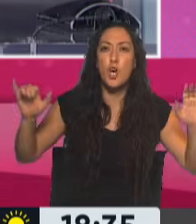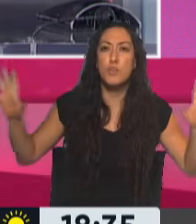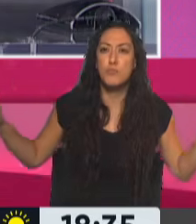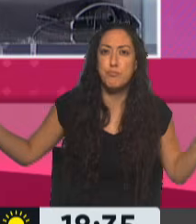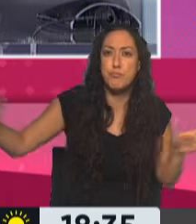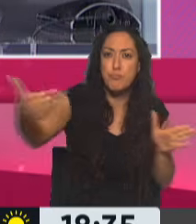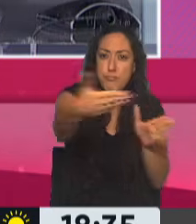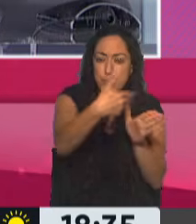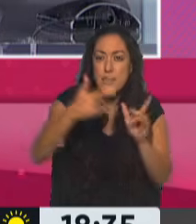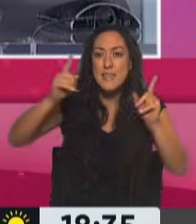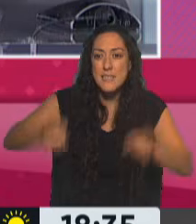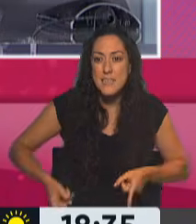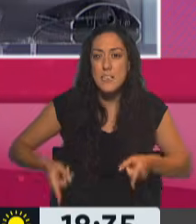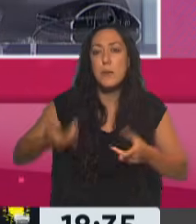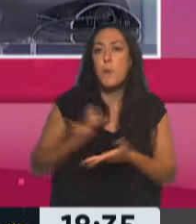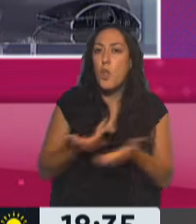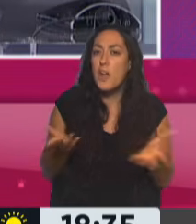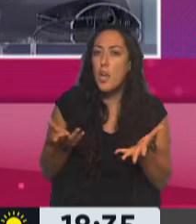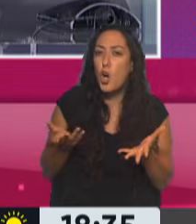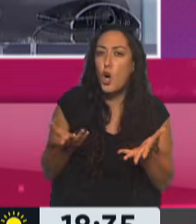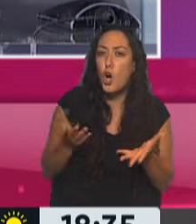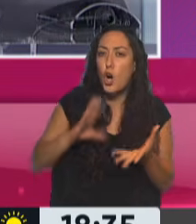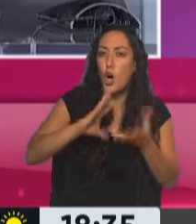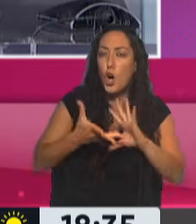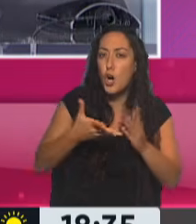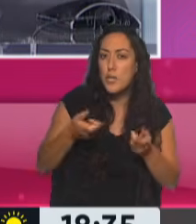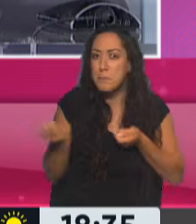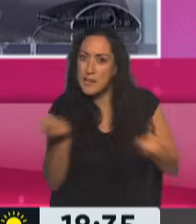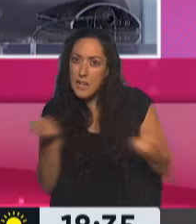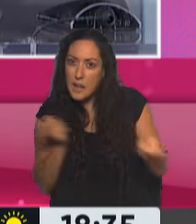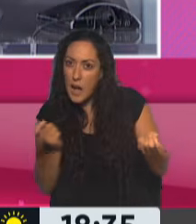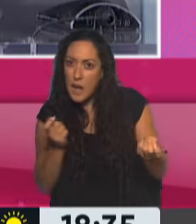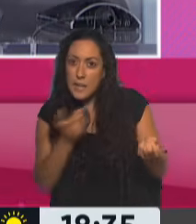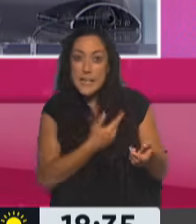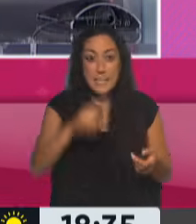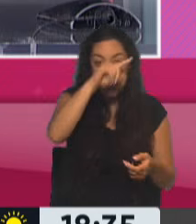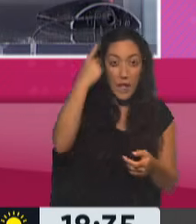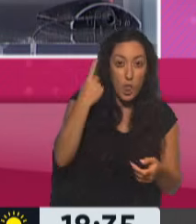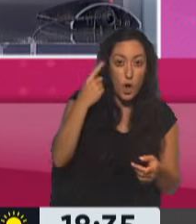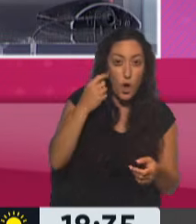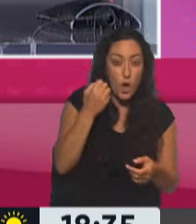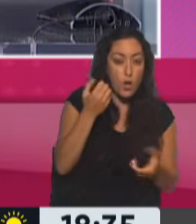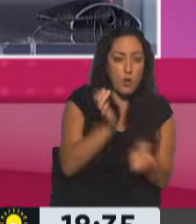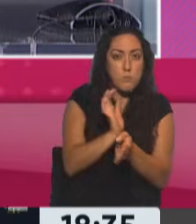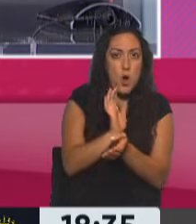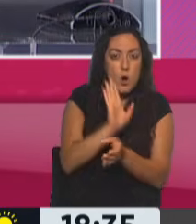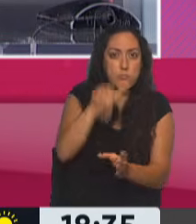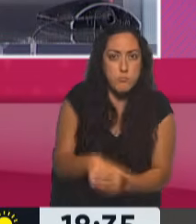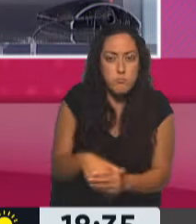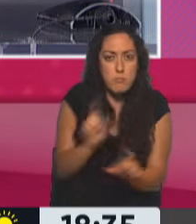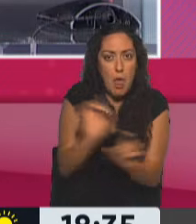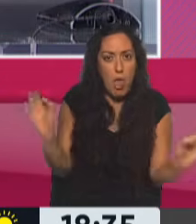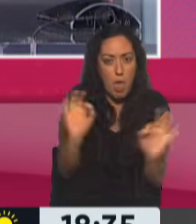están direccionando el modelo de sociedad y el Estado por primera vez está ausente, o si la propia sociedad con